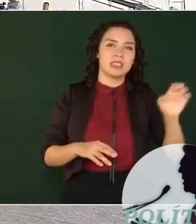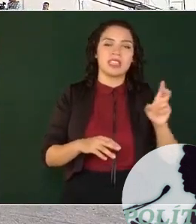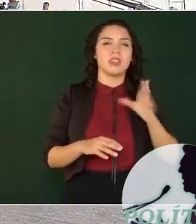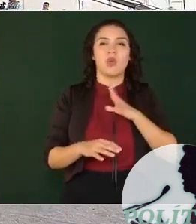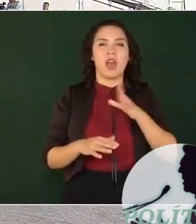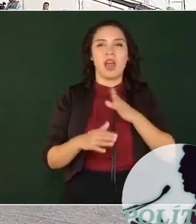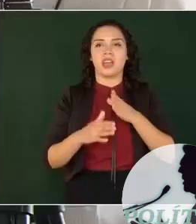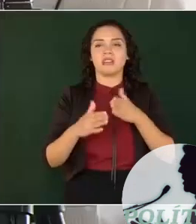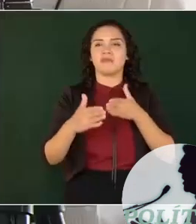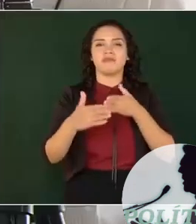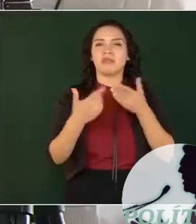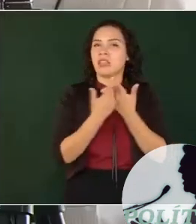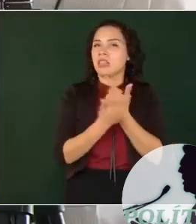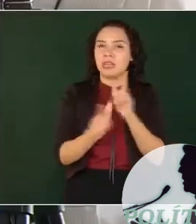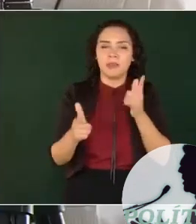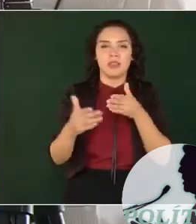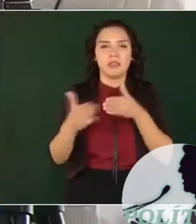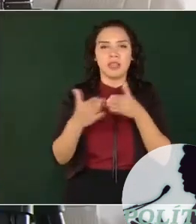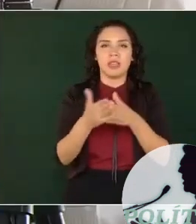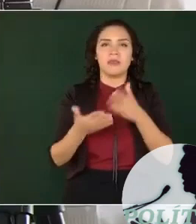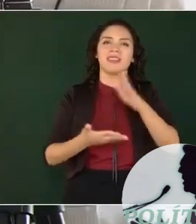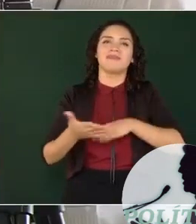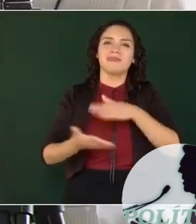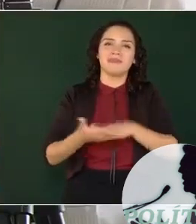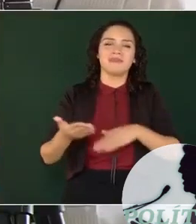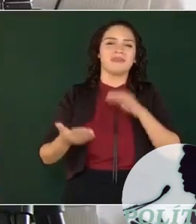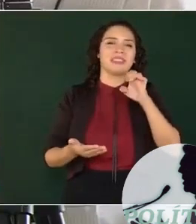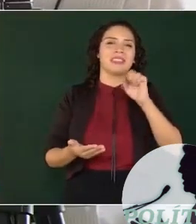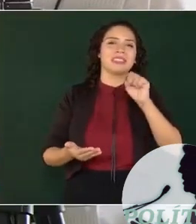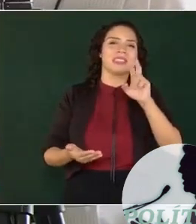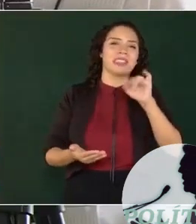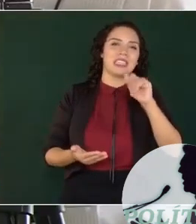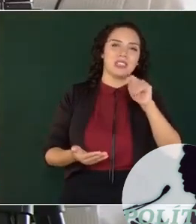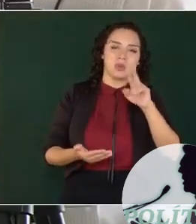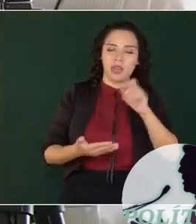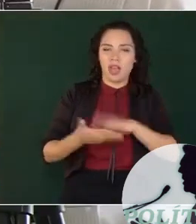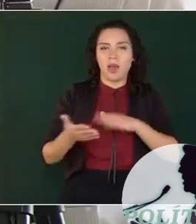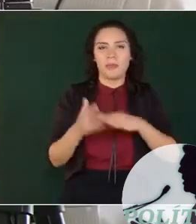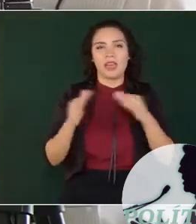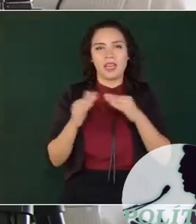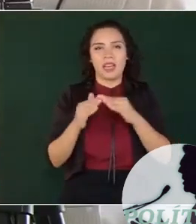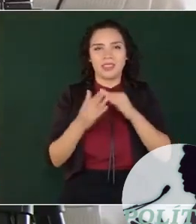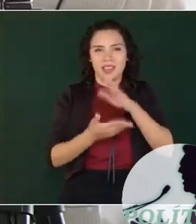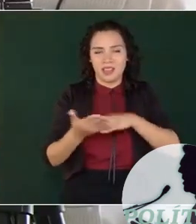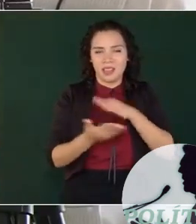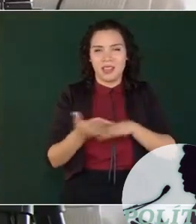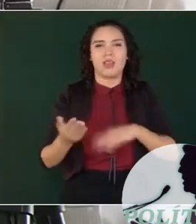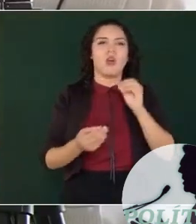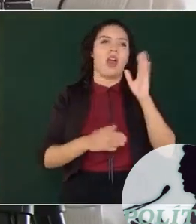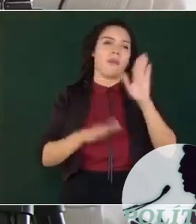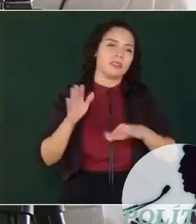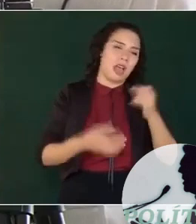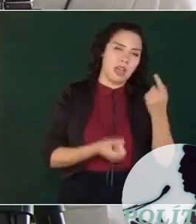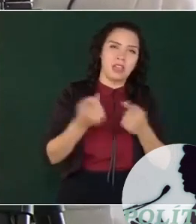de escrituras, se estaban cobrando una vez ya finiquitados los créditos hipotecarios de